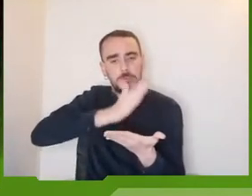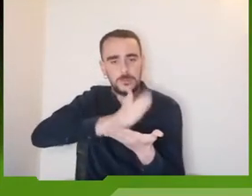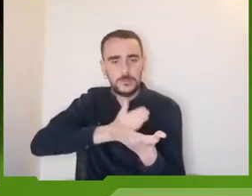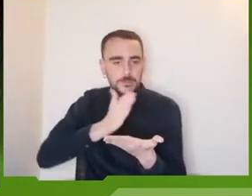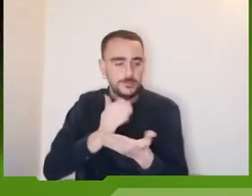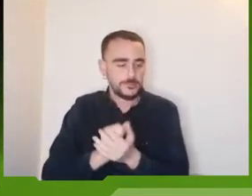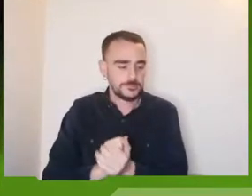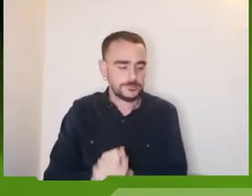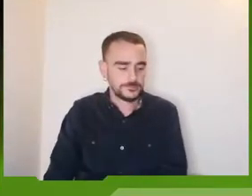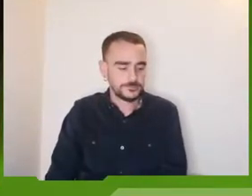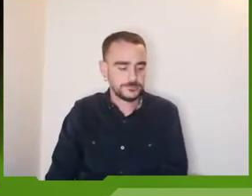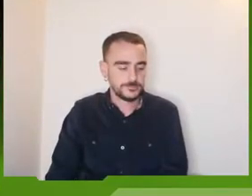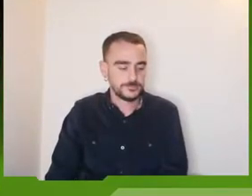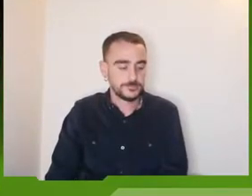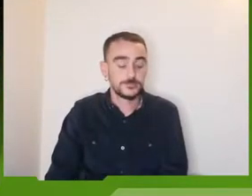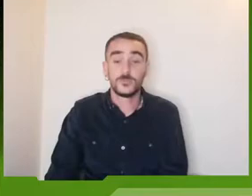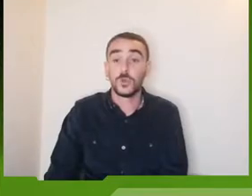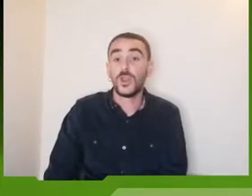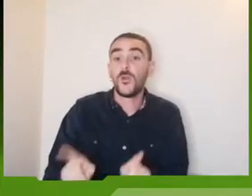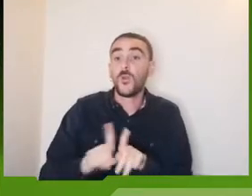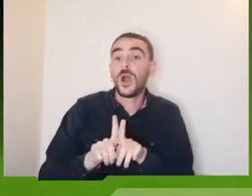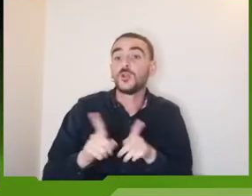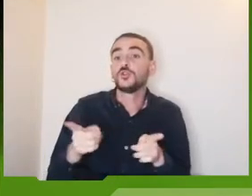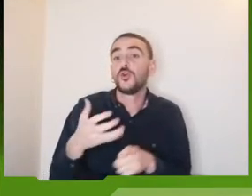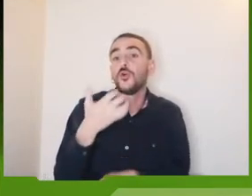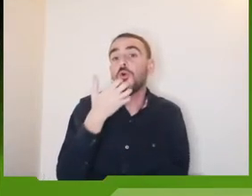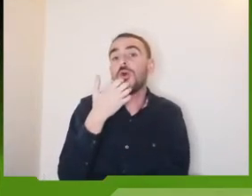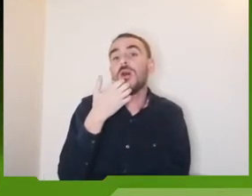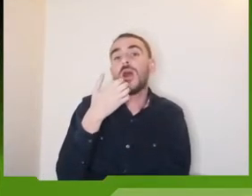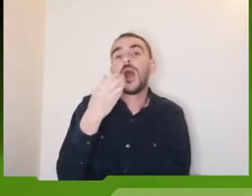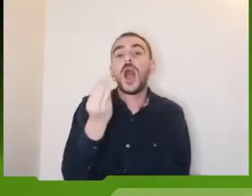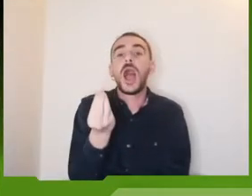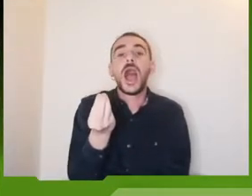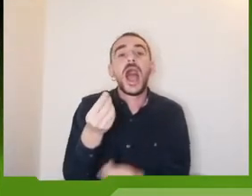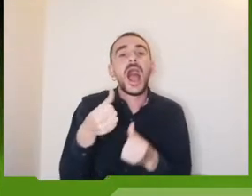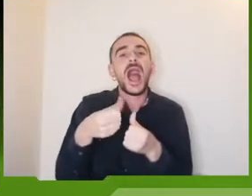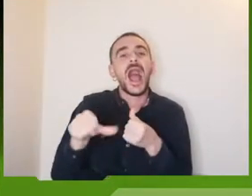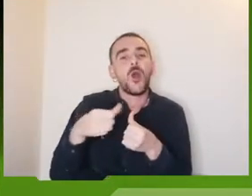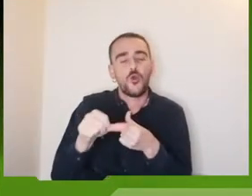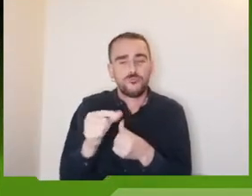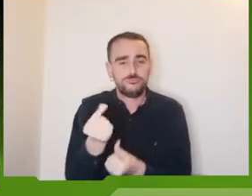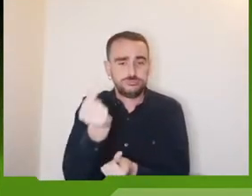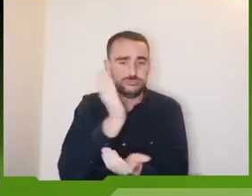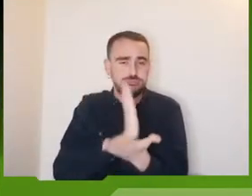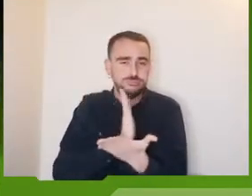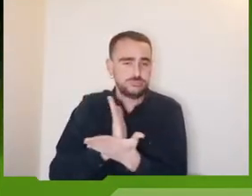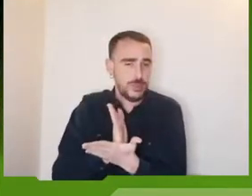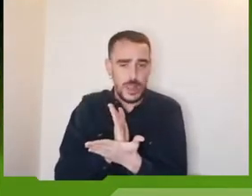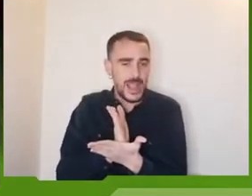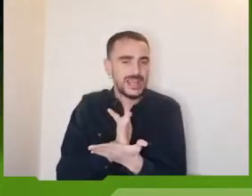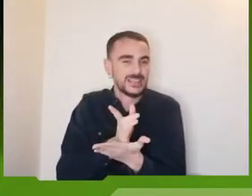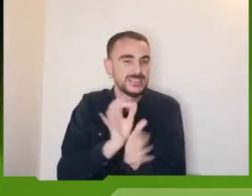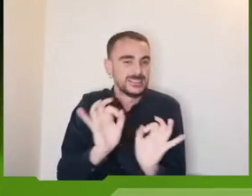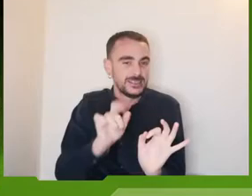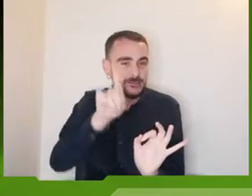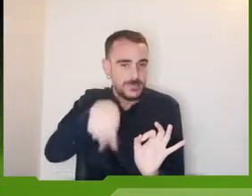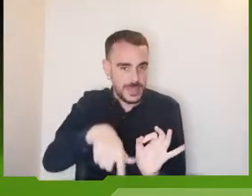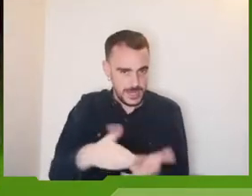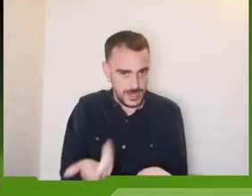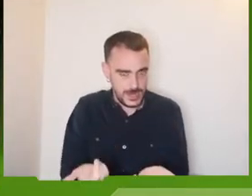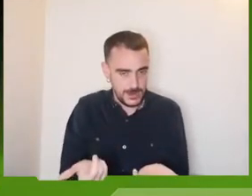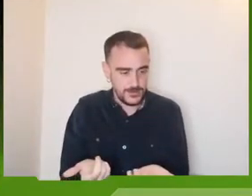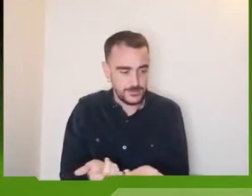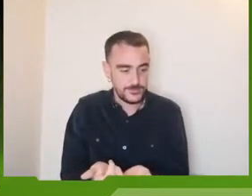Como yo pico el ajo así, cuando tengo bastantes dientes de ajo, también lo pico así, como ir